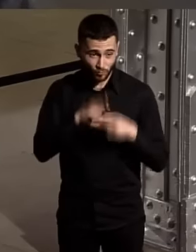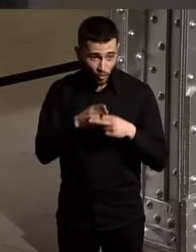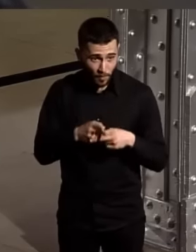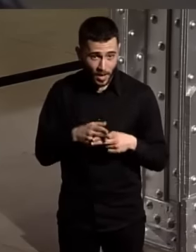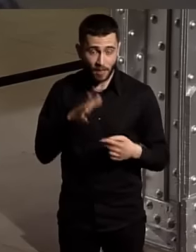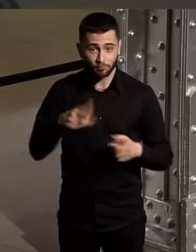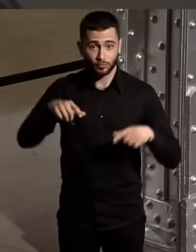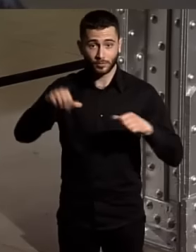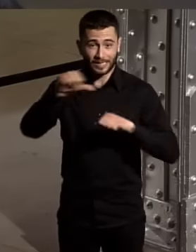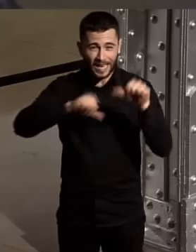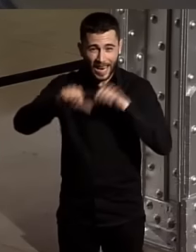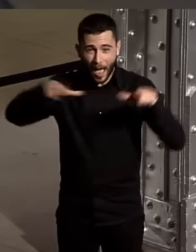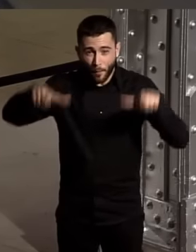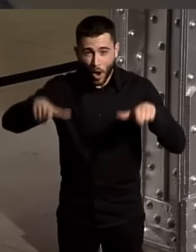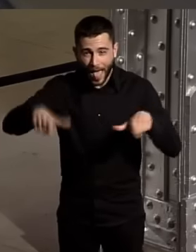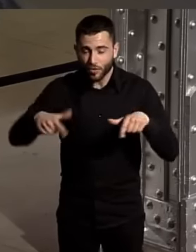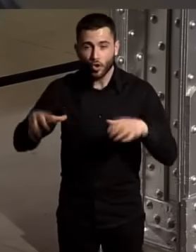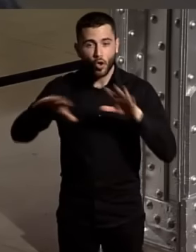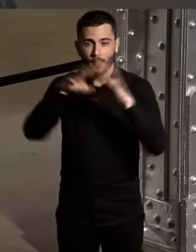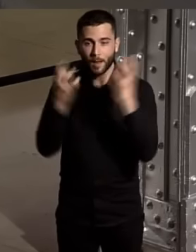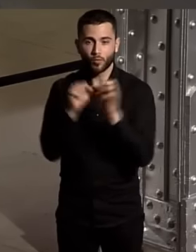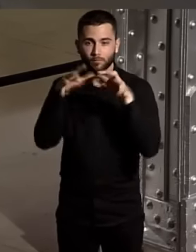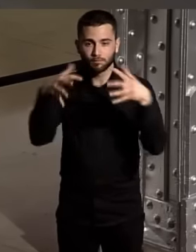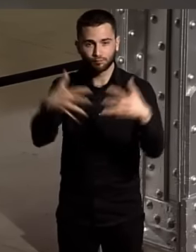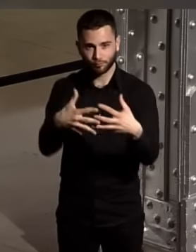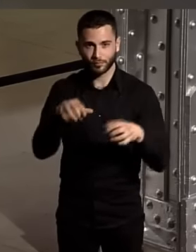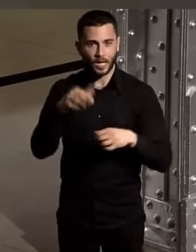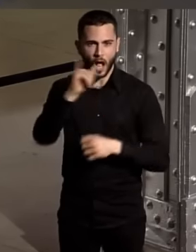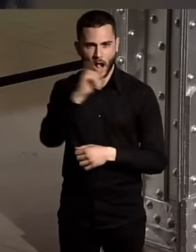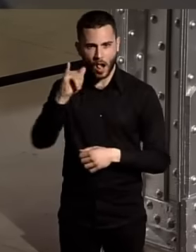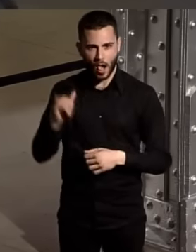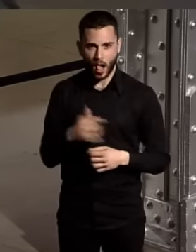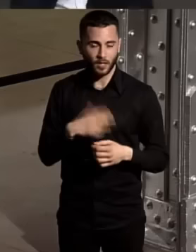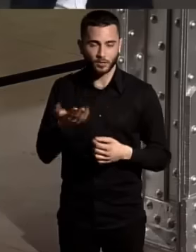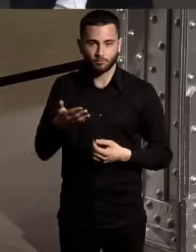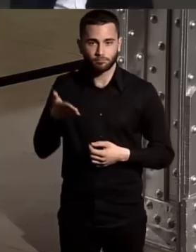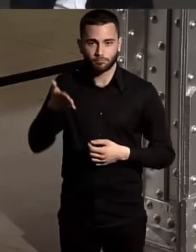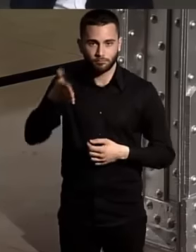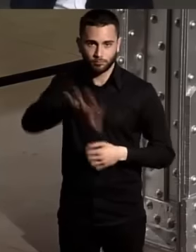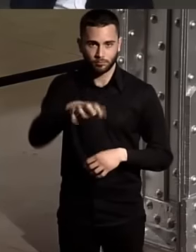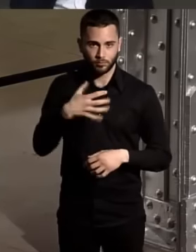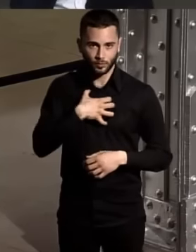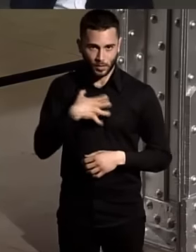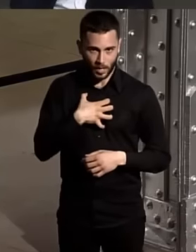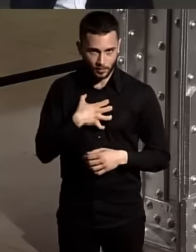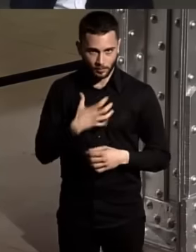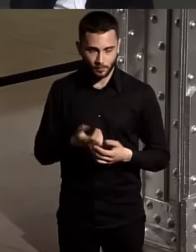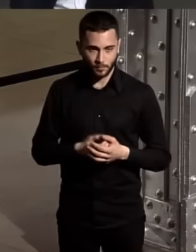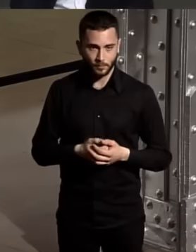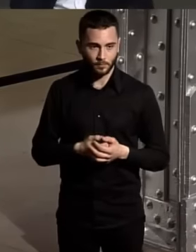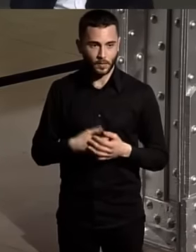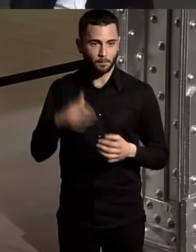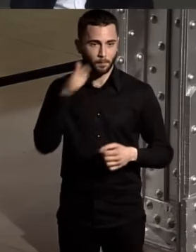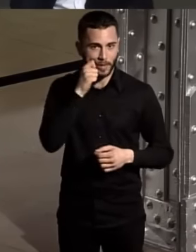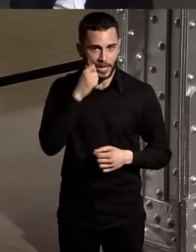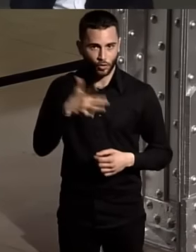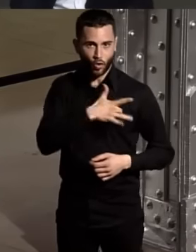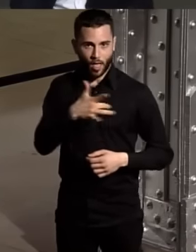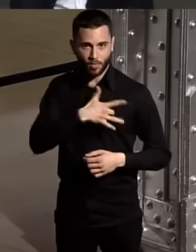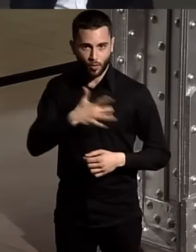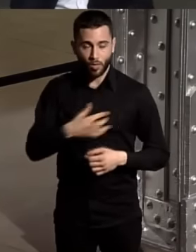laboratorio pero en laboratorio de todo el mundo son Inmortales mientras que sabemos que una célula de la piel del corazón o una célula